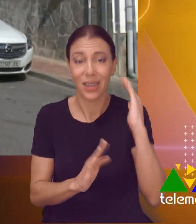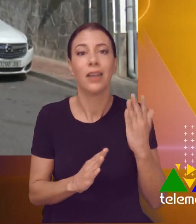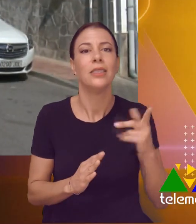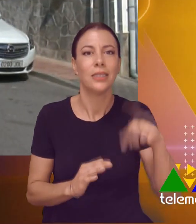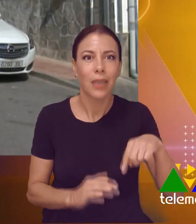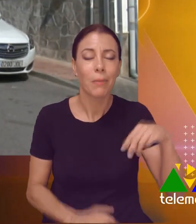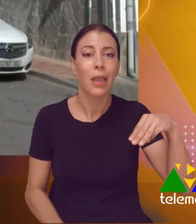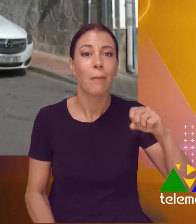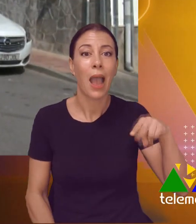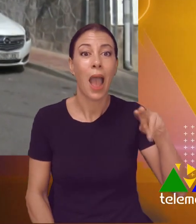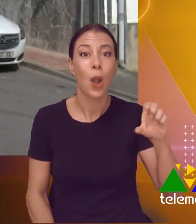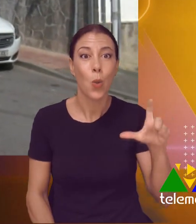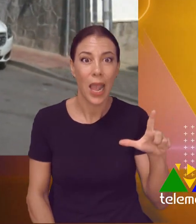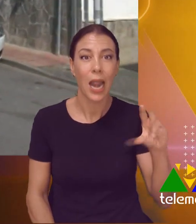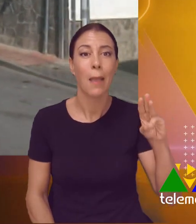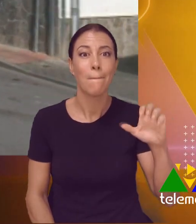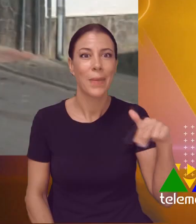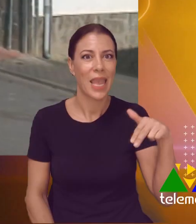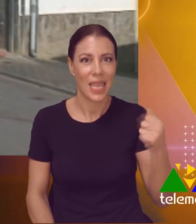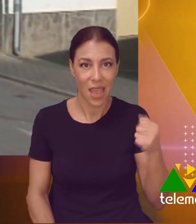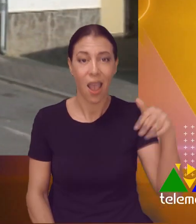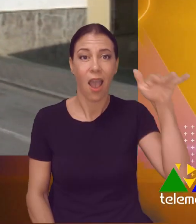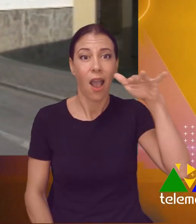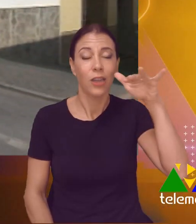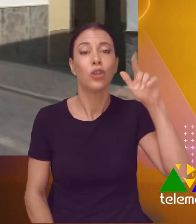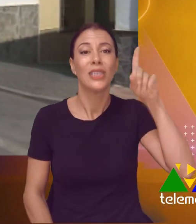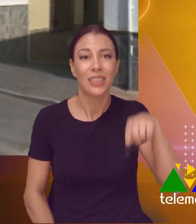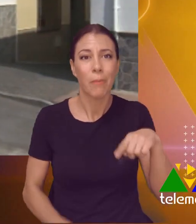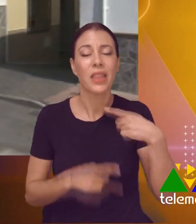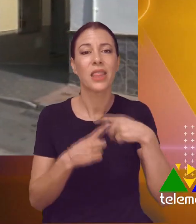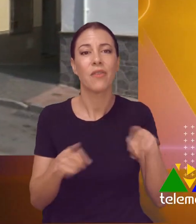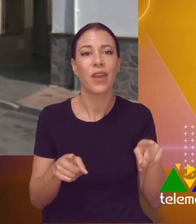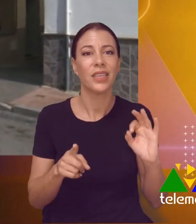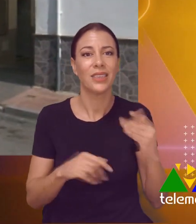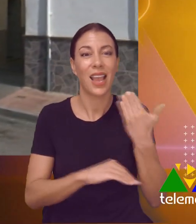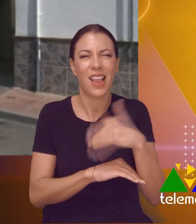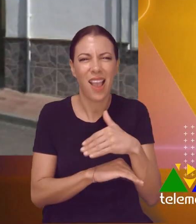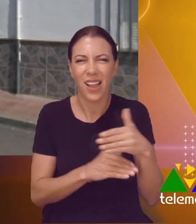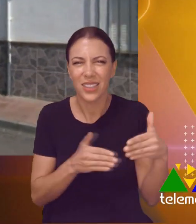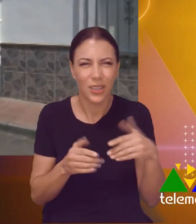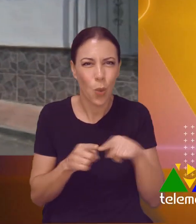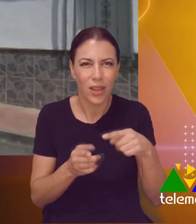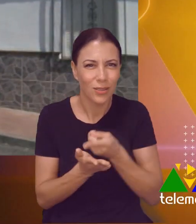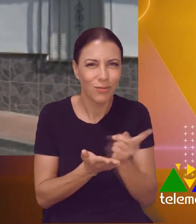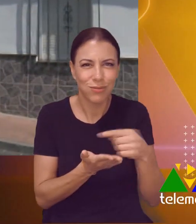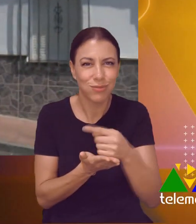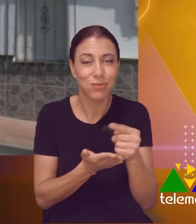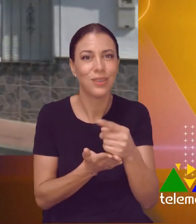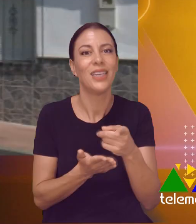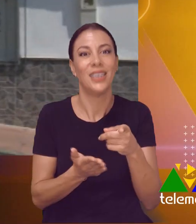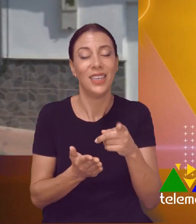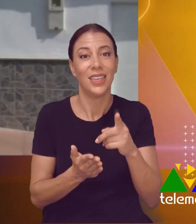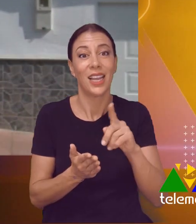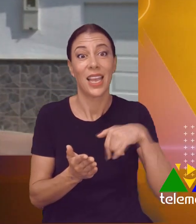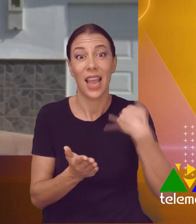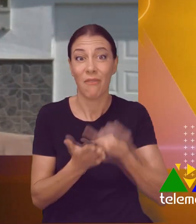Peña Alto, y en este caso los diferentes callejones transversales, ¿no? Que siguen saliendo al cenicero de La Palma.